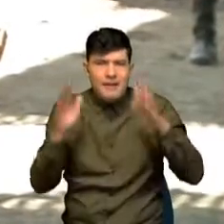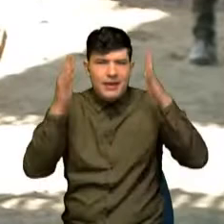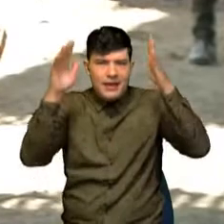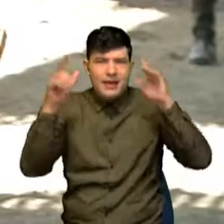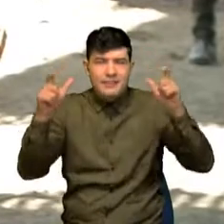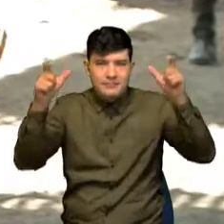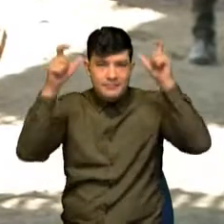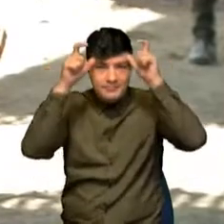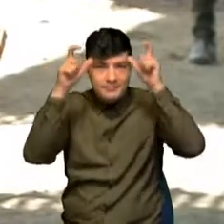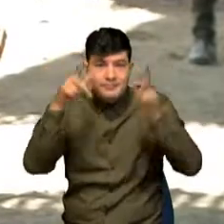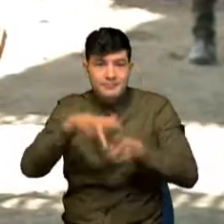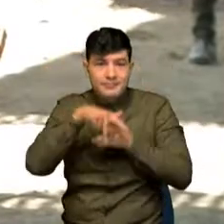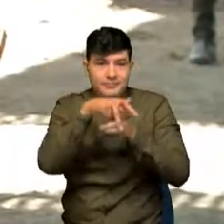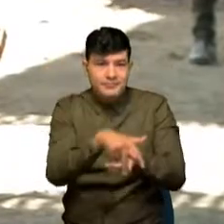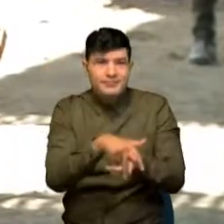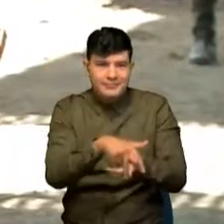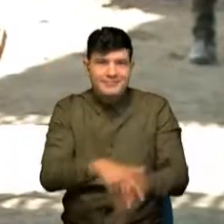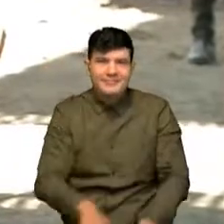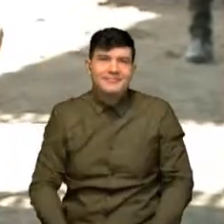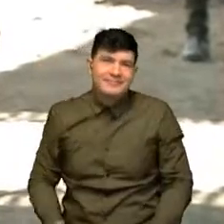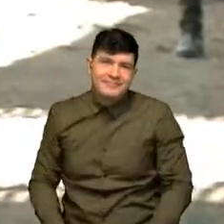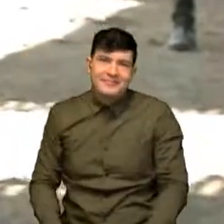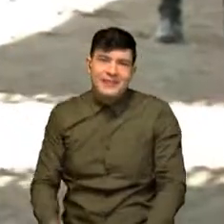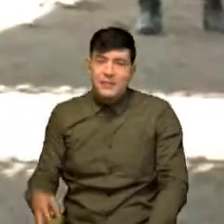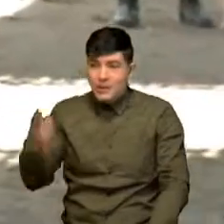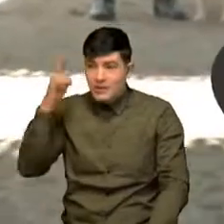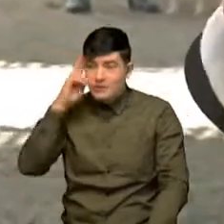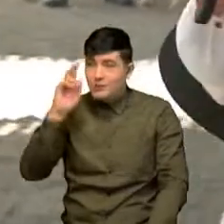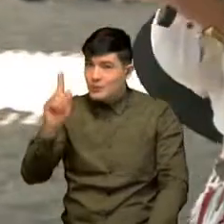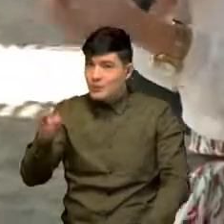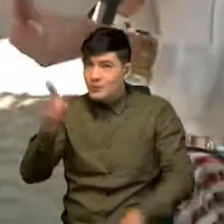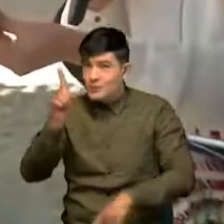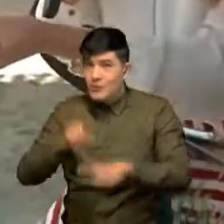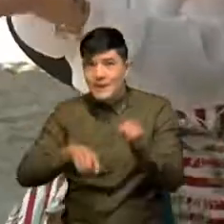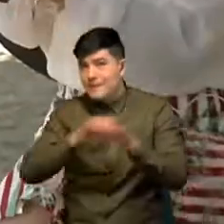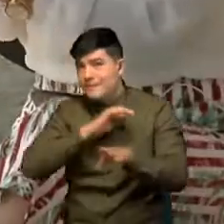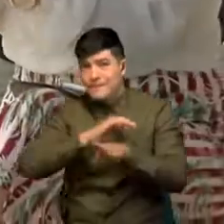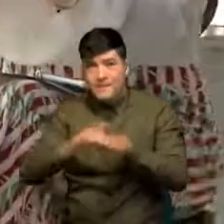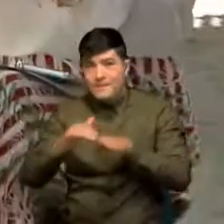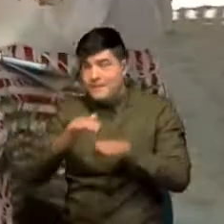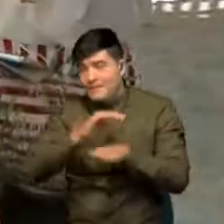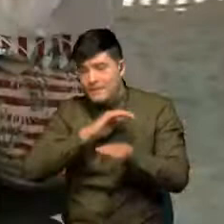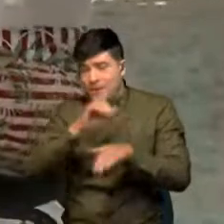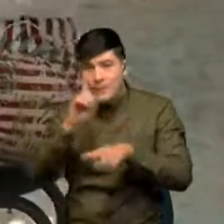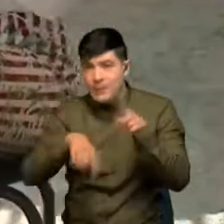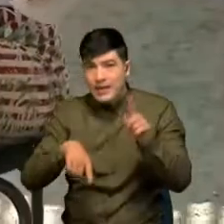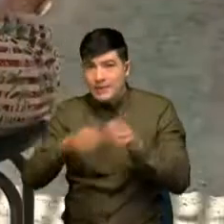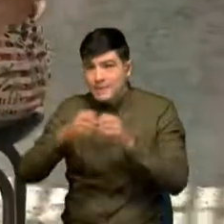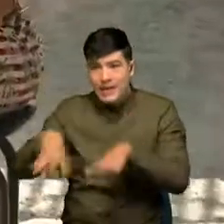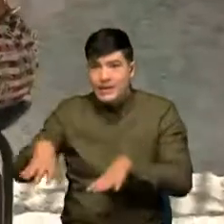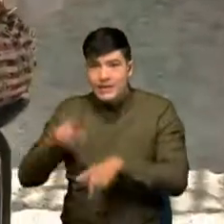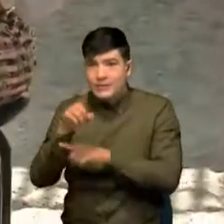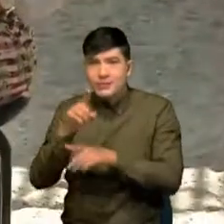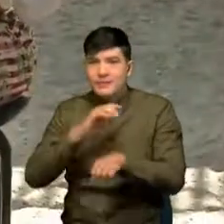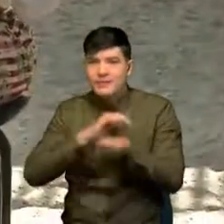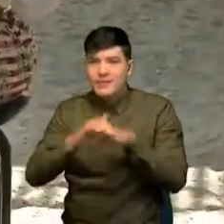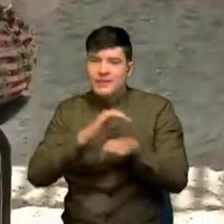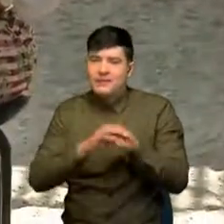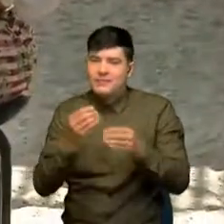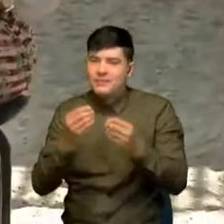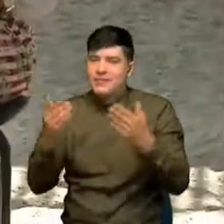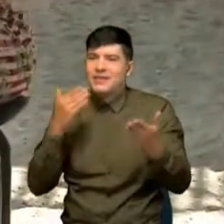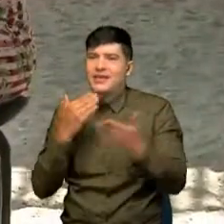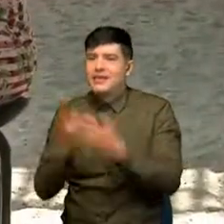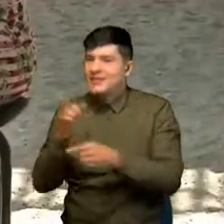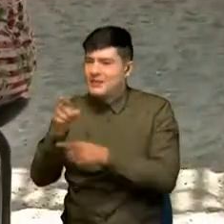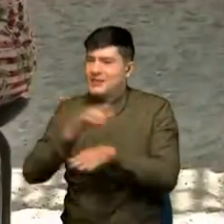bien, pues esa es la invitación entonces para que no se puedan perder de esta feria ganadera. Muchísimas gracias por acompañarnos y por extender esta invitación para todos